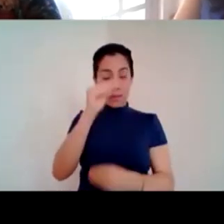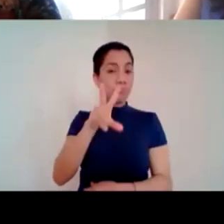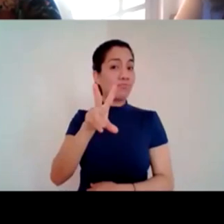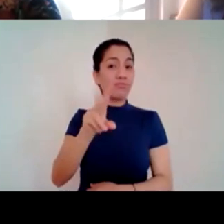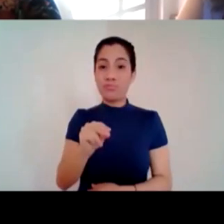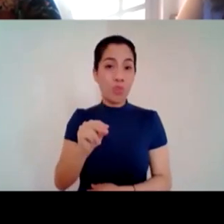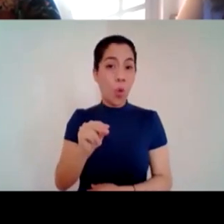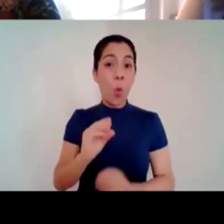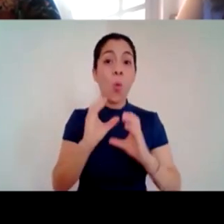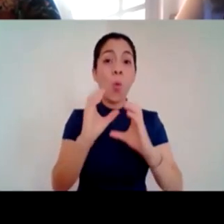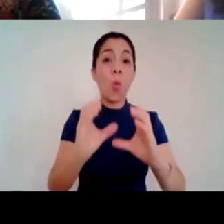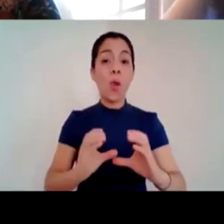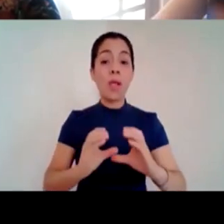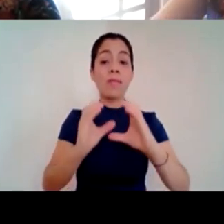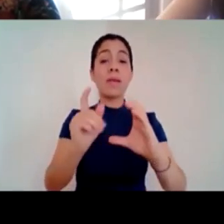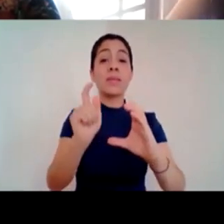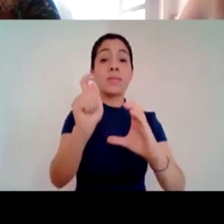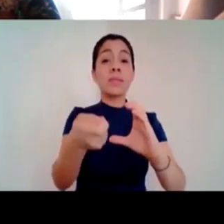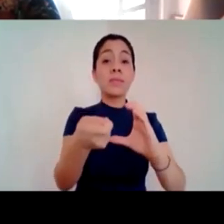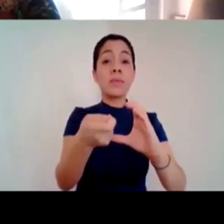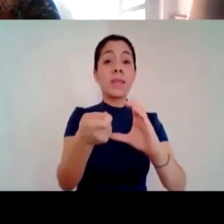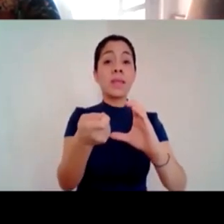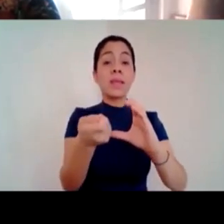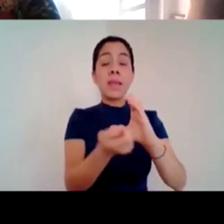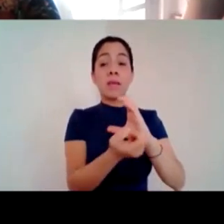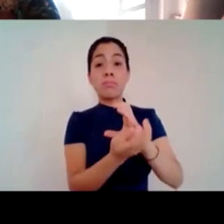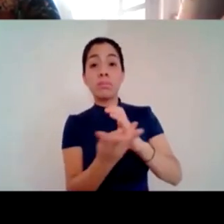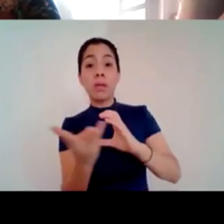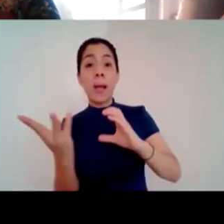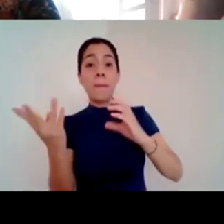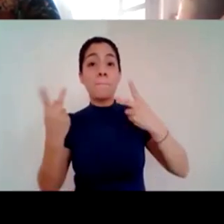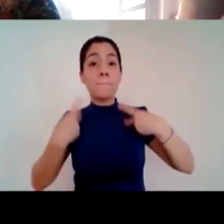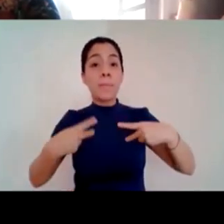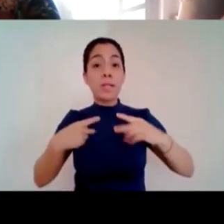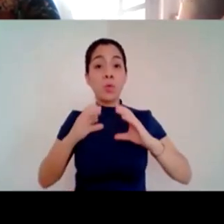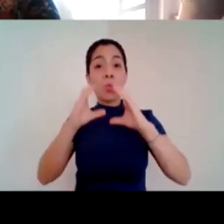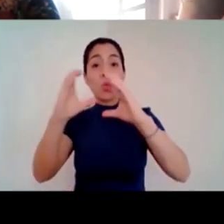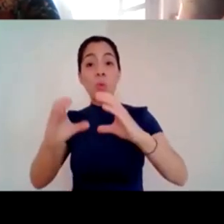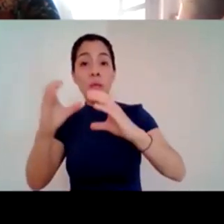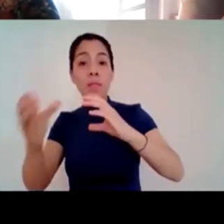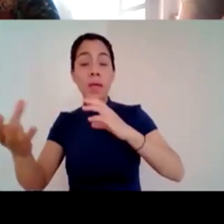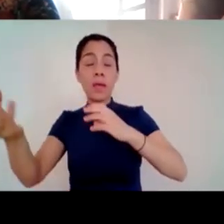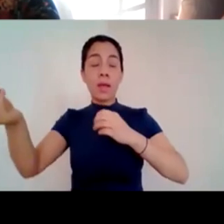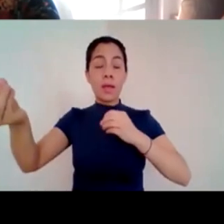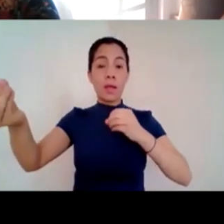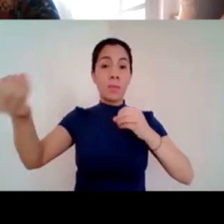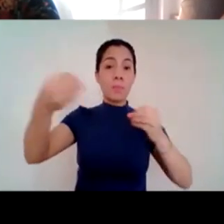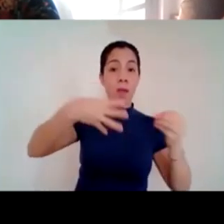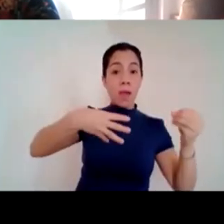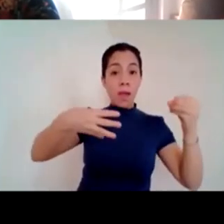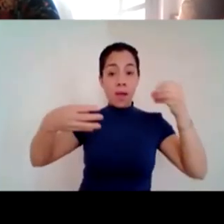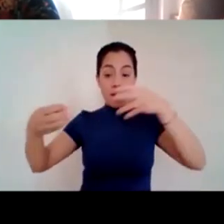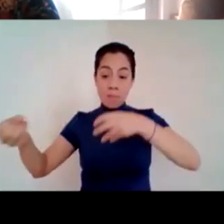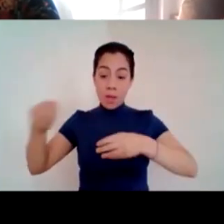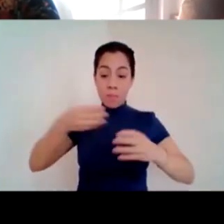colectiva es una es una dimensión de responsabilidad de especie